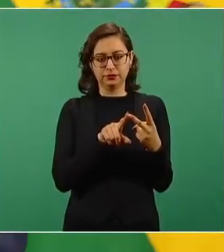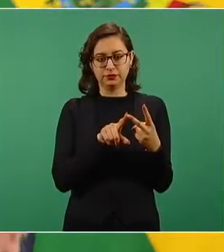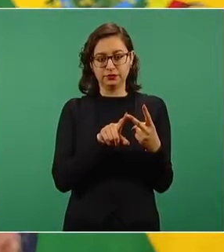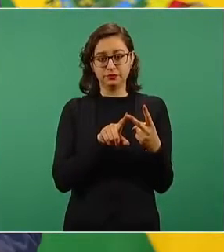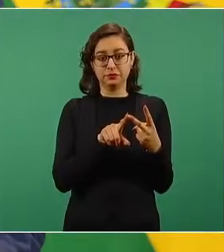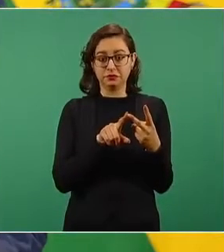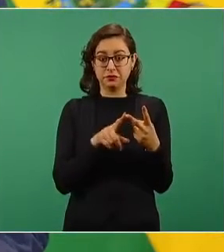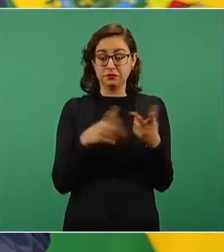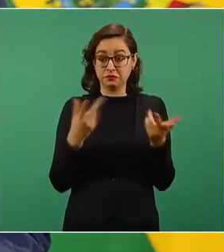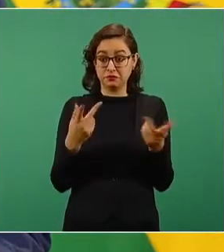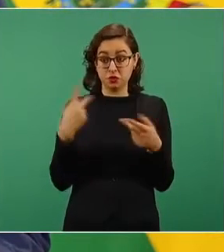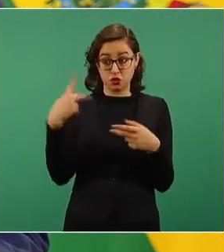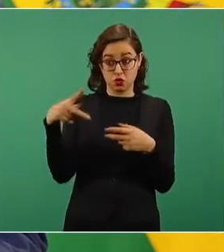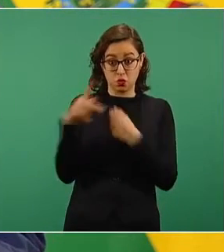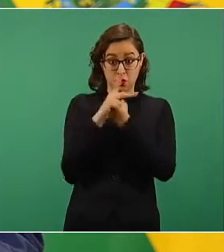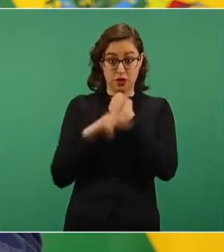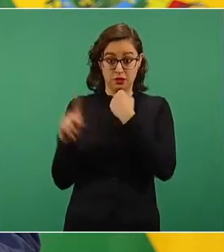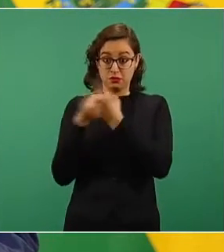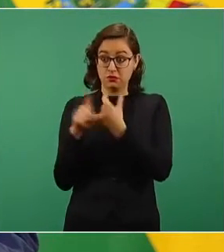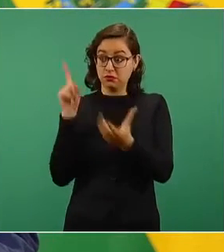sus recursos naturales.